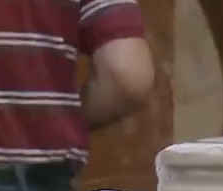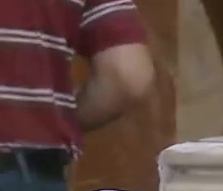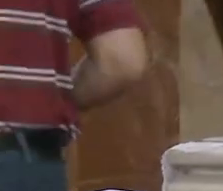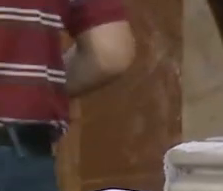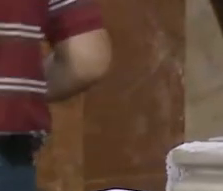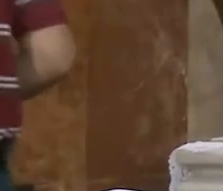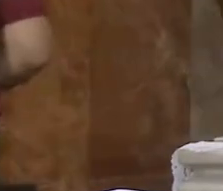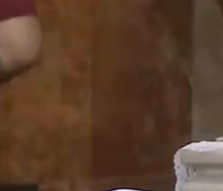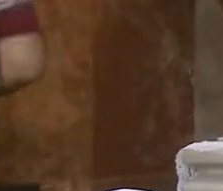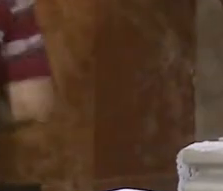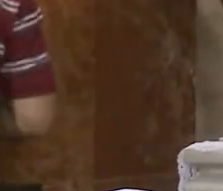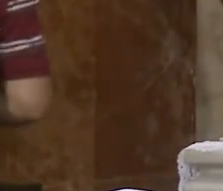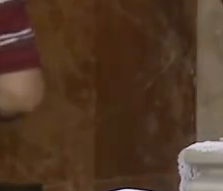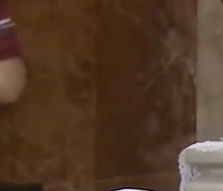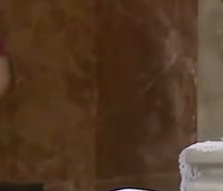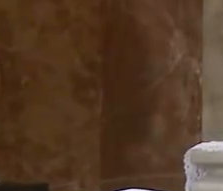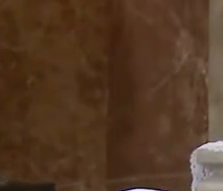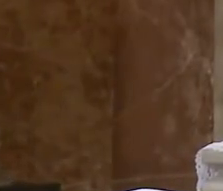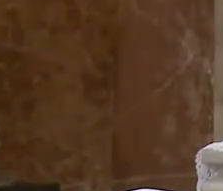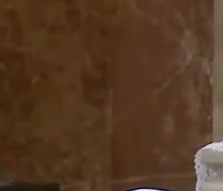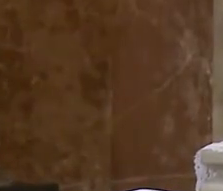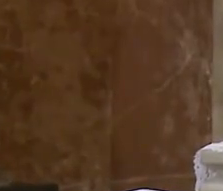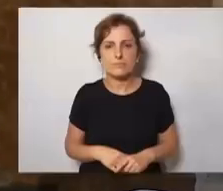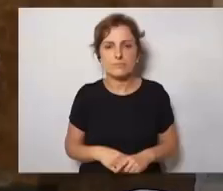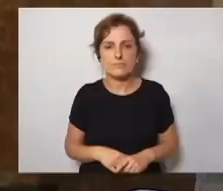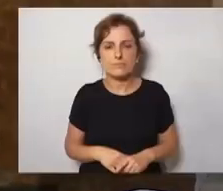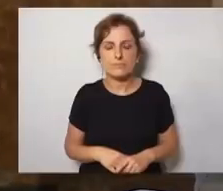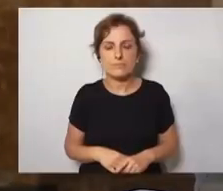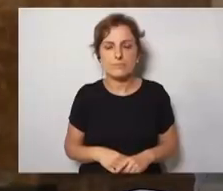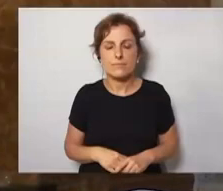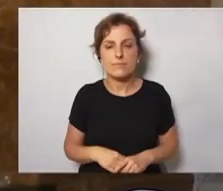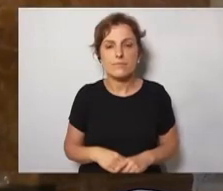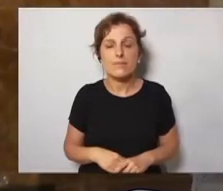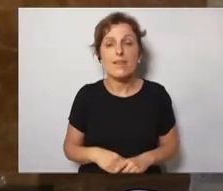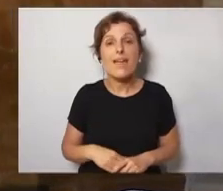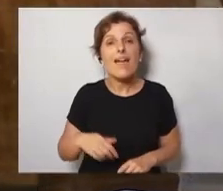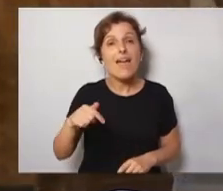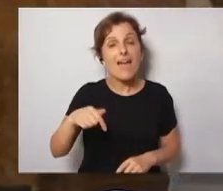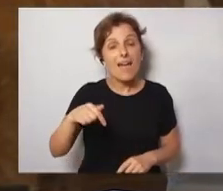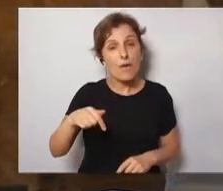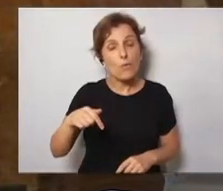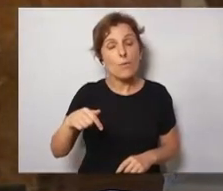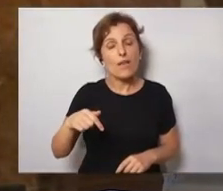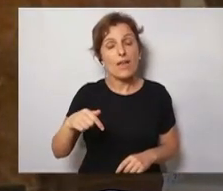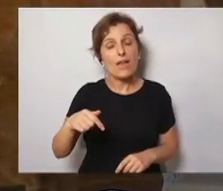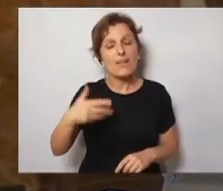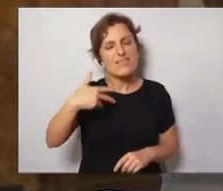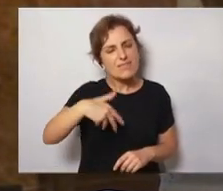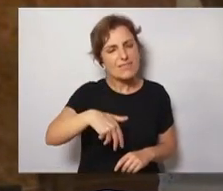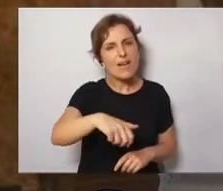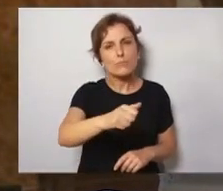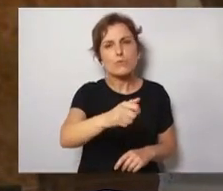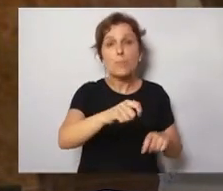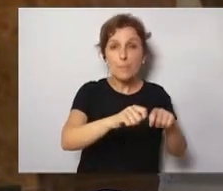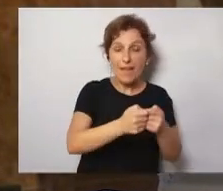recemos para que llevando al altar con el pan y con el vino nuestras vidas podamos ofrecernos como un sacrificio agradable a dios padre